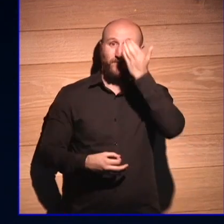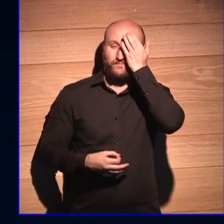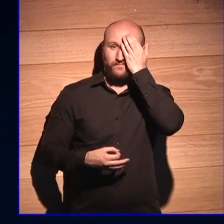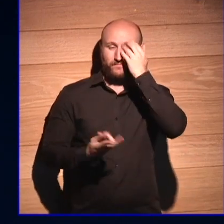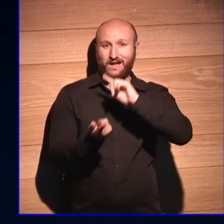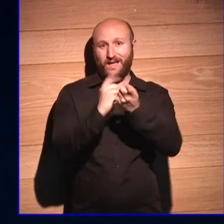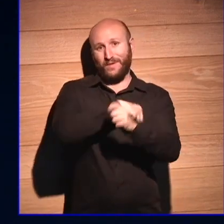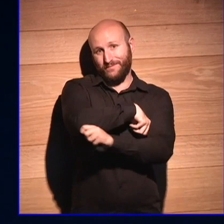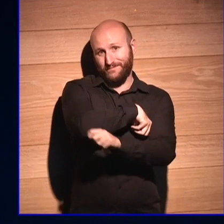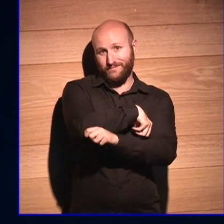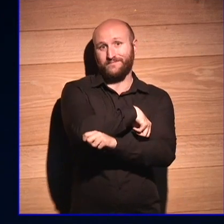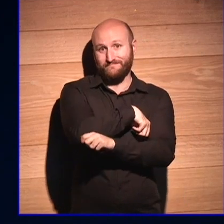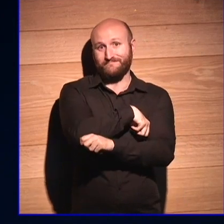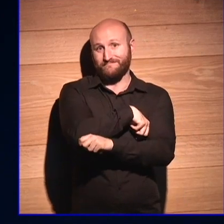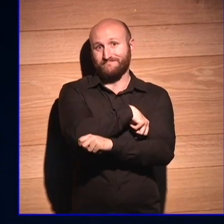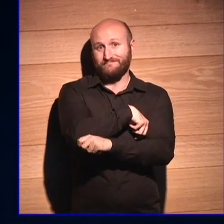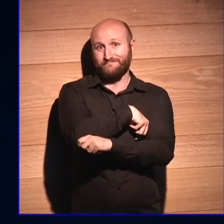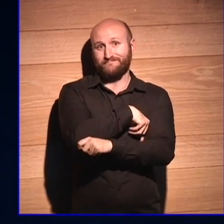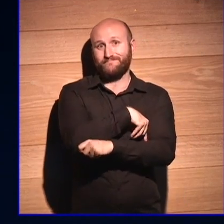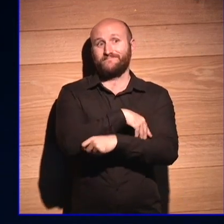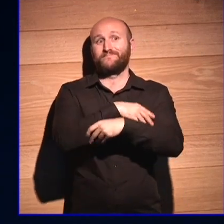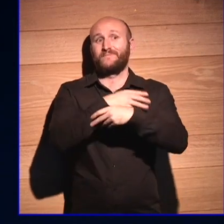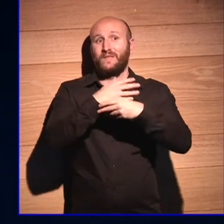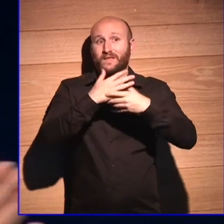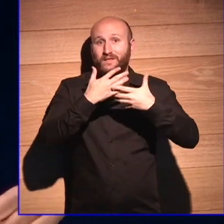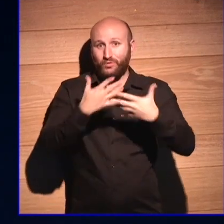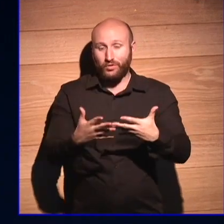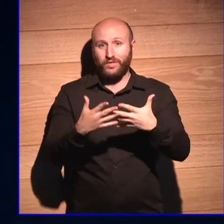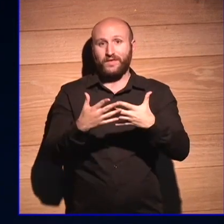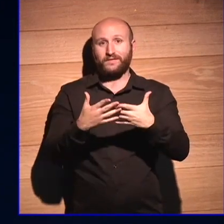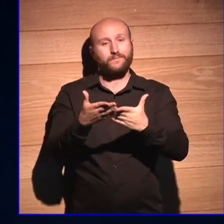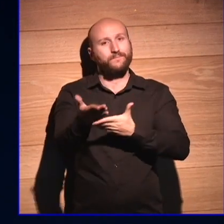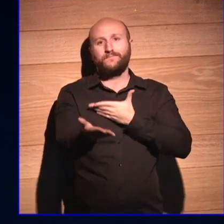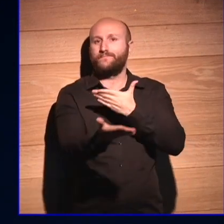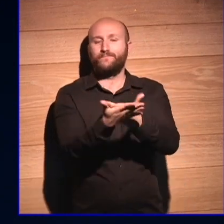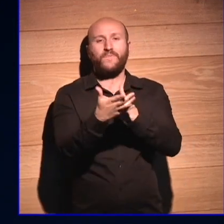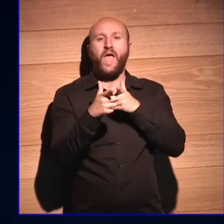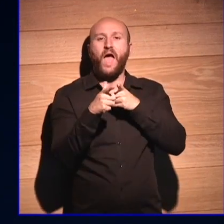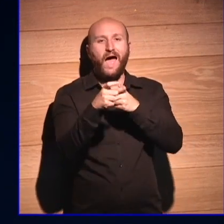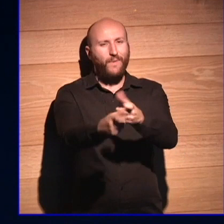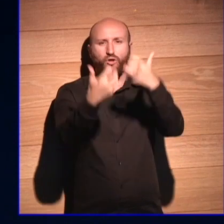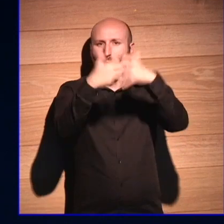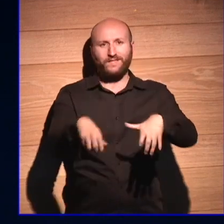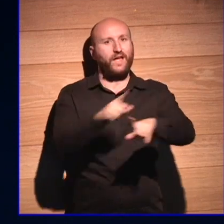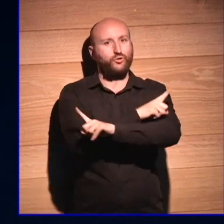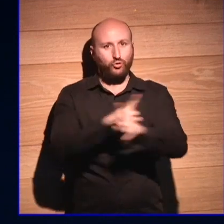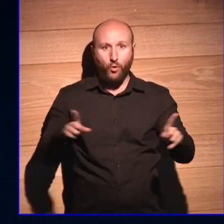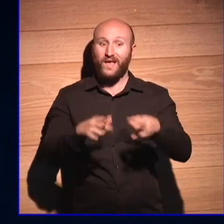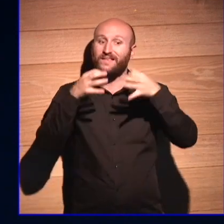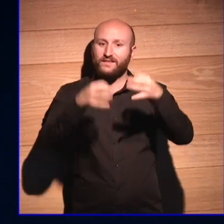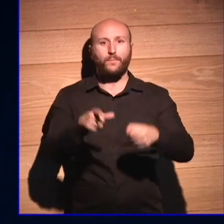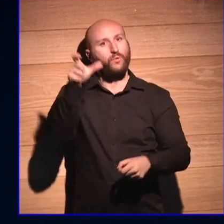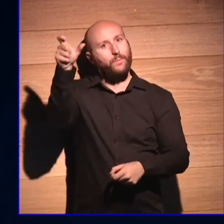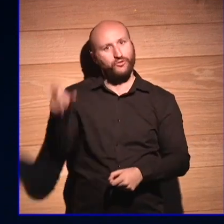cual yo advoco porque no se desarrollen armas completamente automáticas, sino que siempre haya de haber una persona